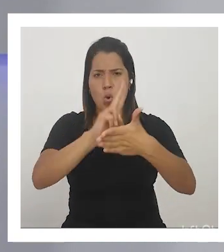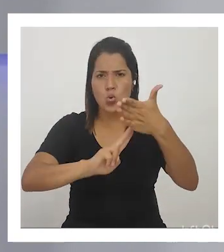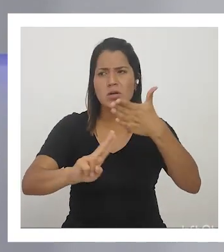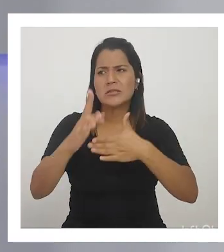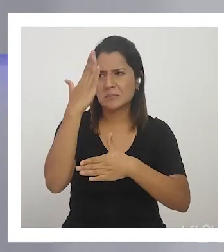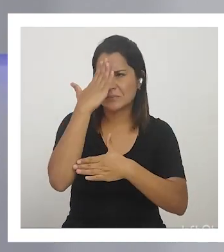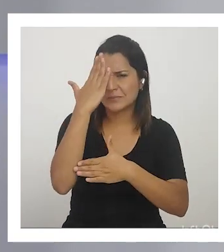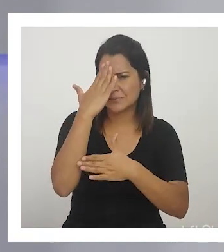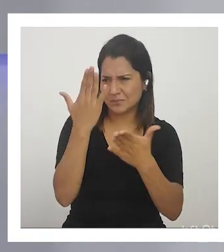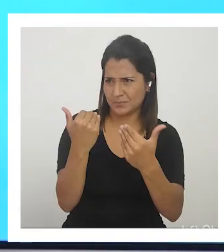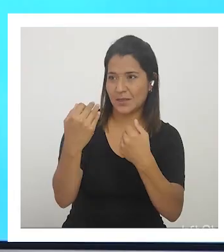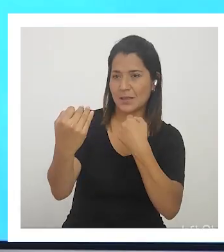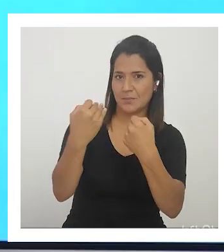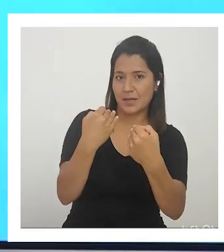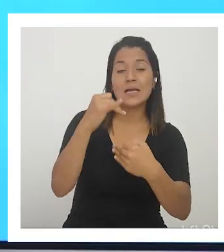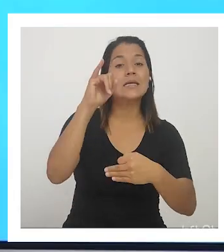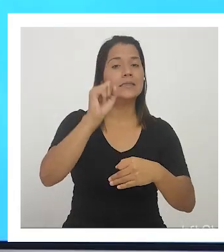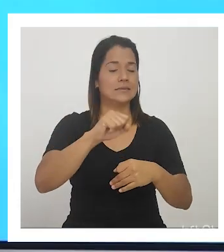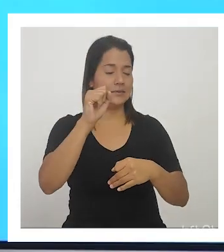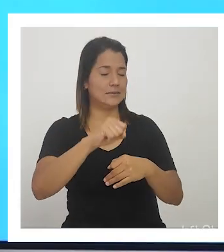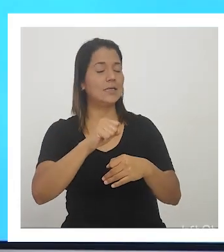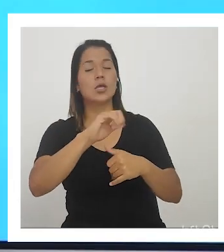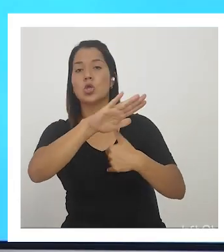Sí, completamente de acuerdo. Hay